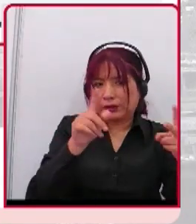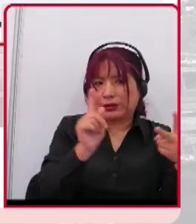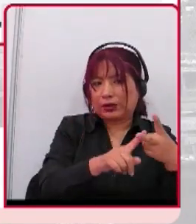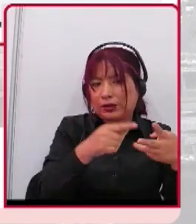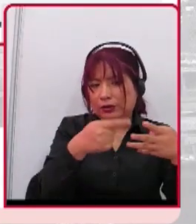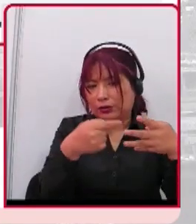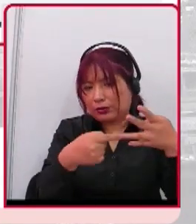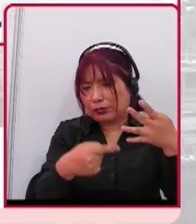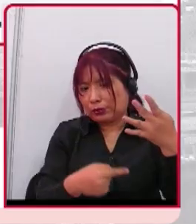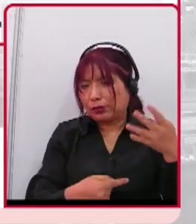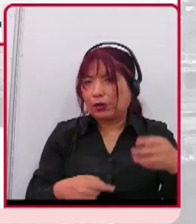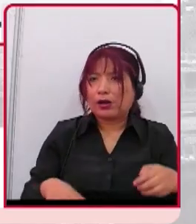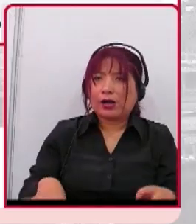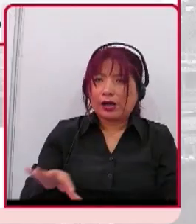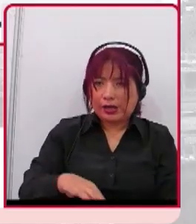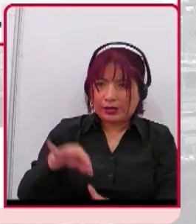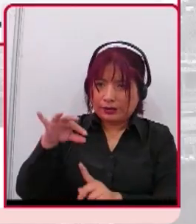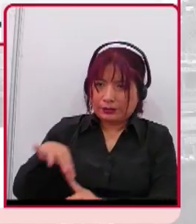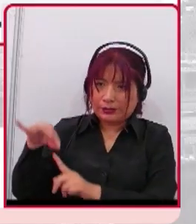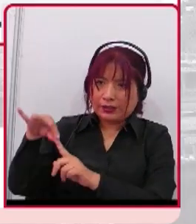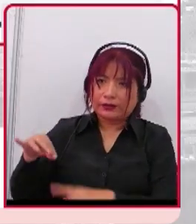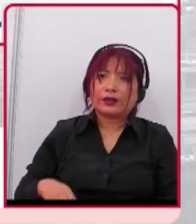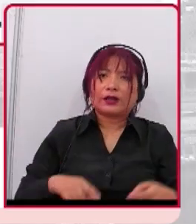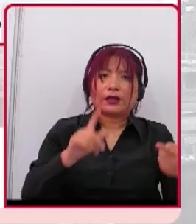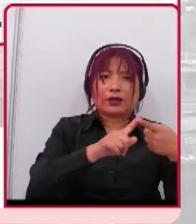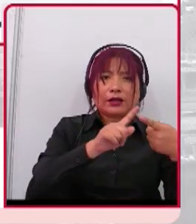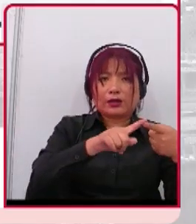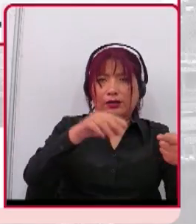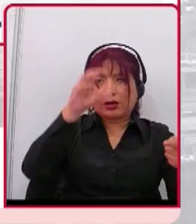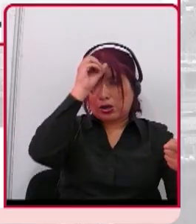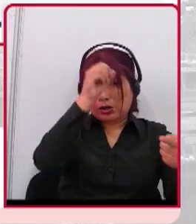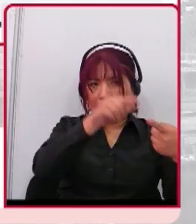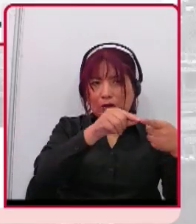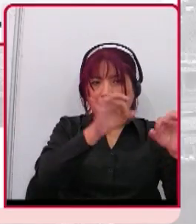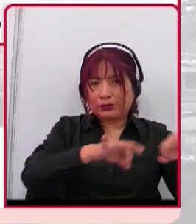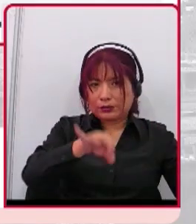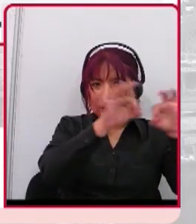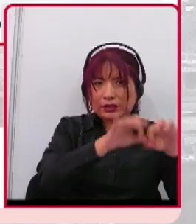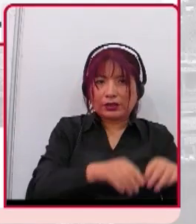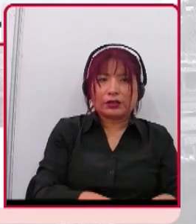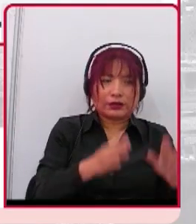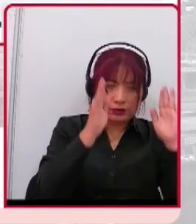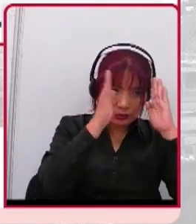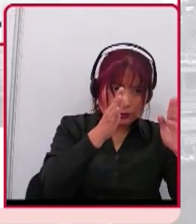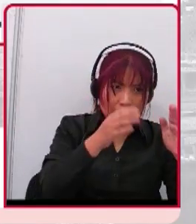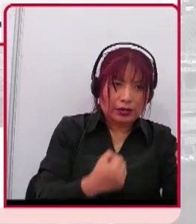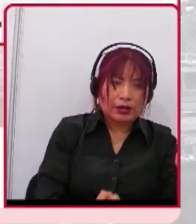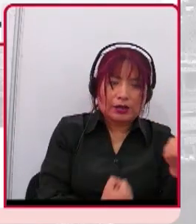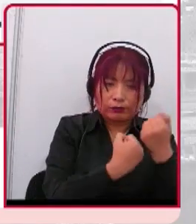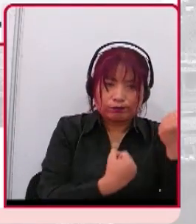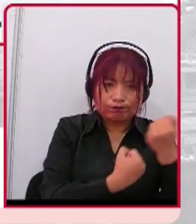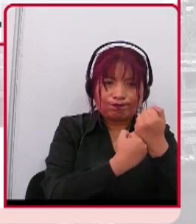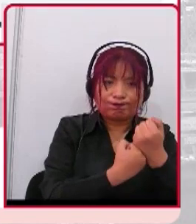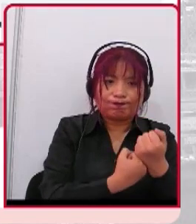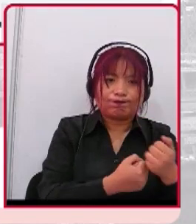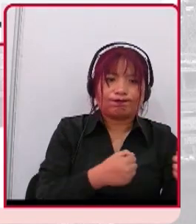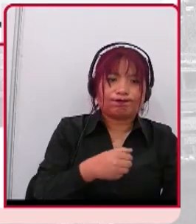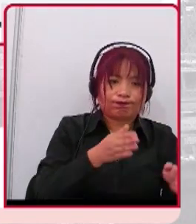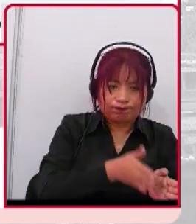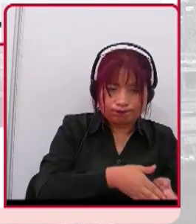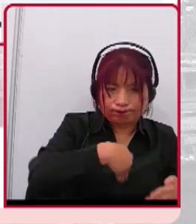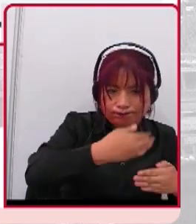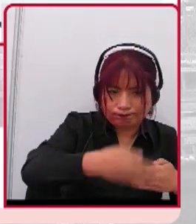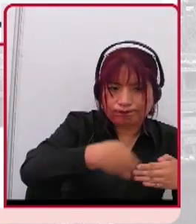específicos. Nuestro objetivo general era básicamente enfocarnos en la optimización integral del proceso de